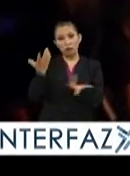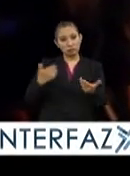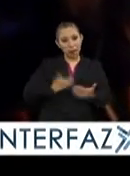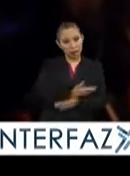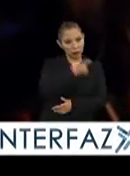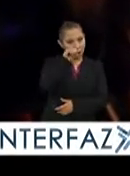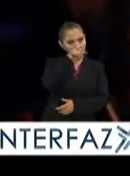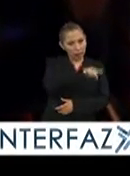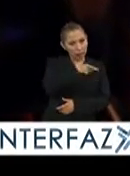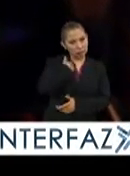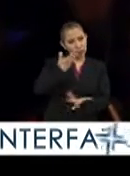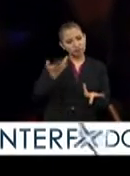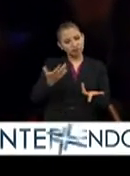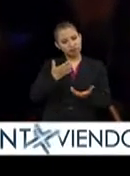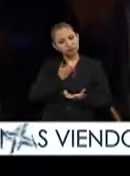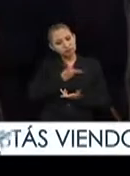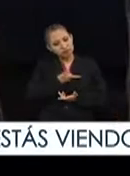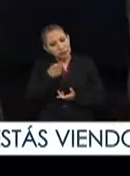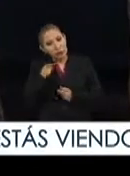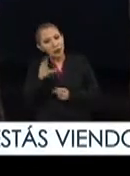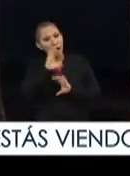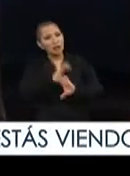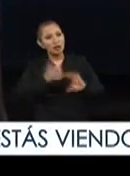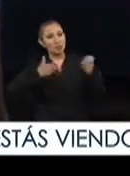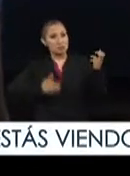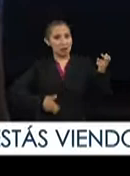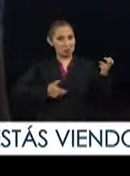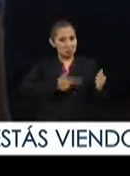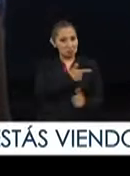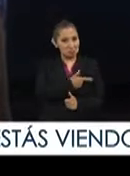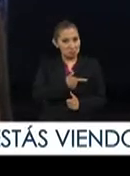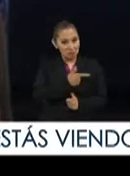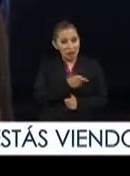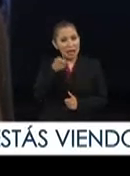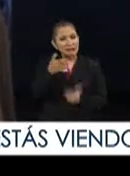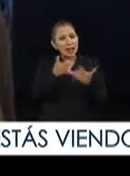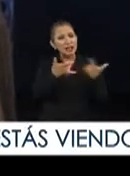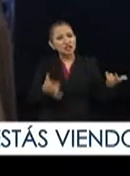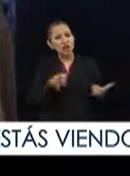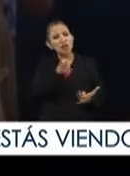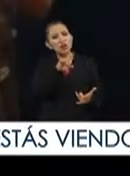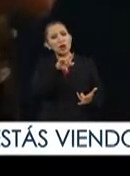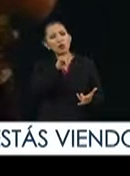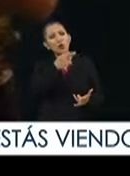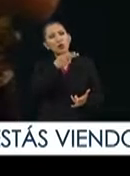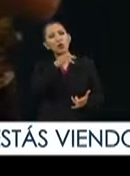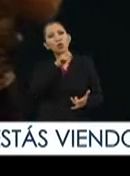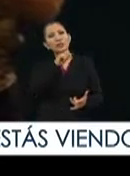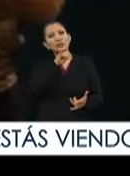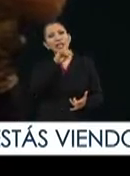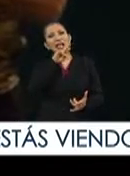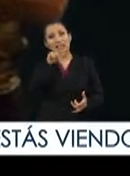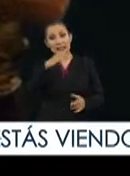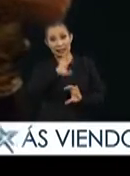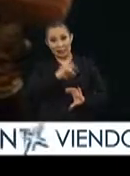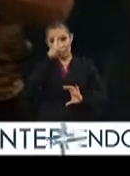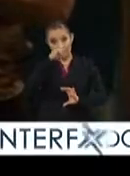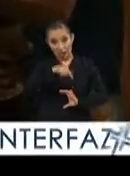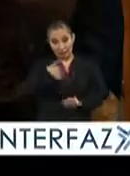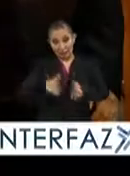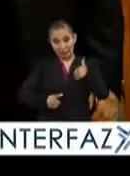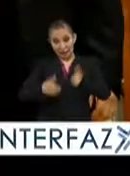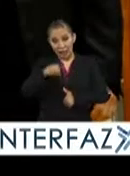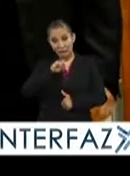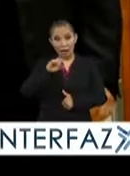Tapatío, paulistano, tenor y mariachi. Esta es la historia de Eduardo Gutiérrez, cantante mexicano del